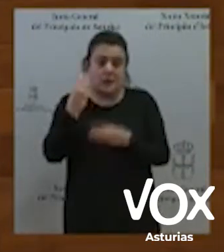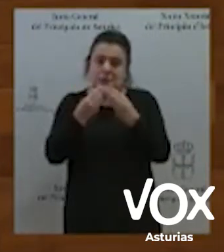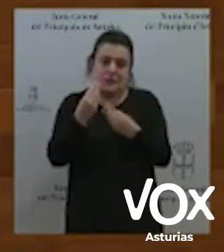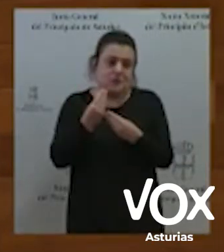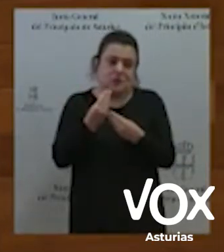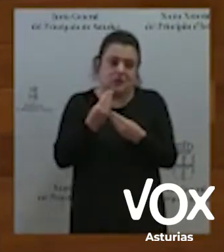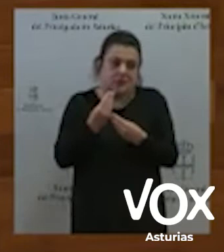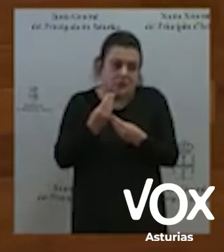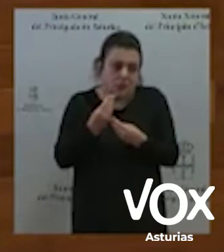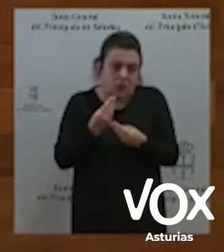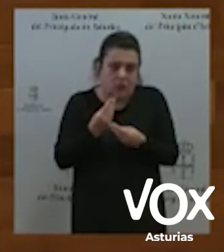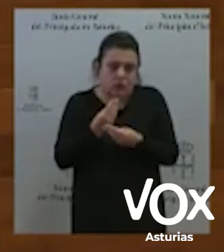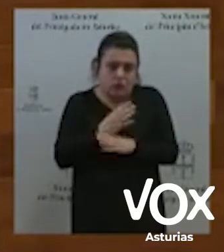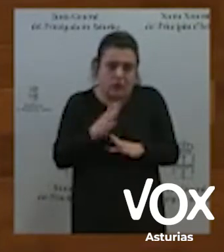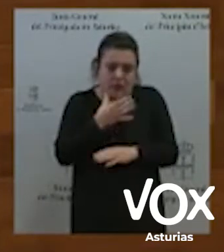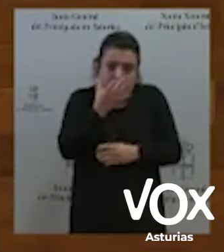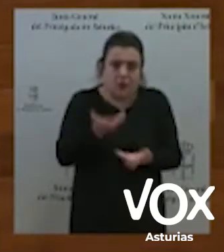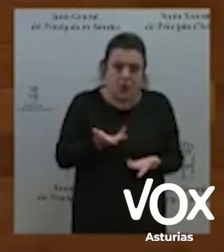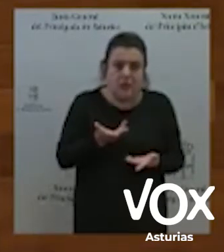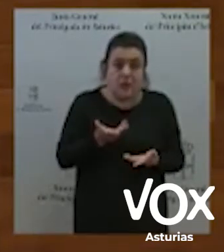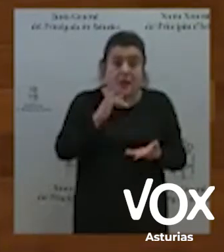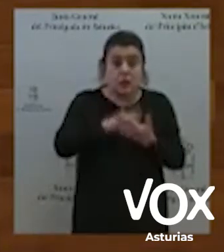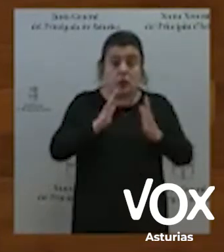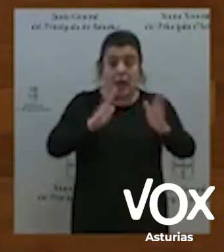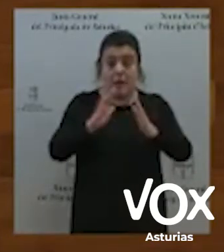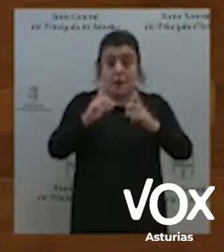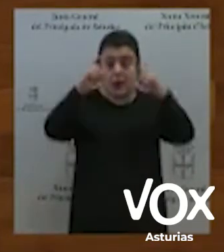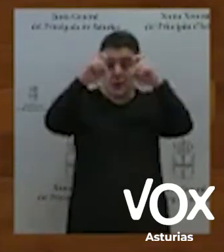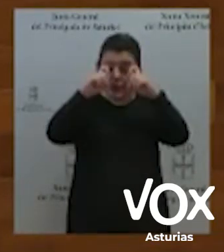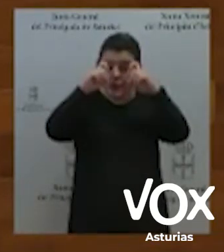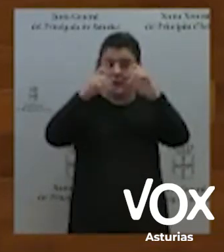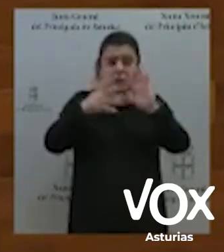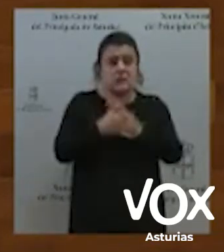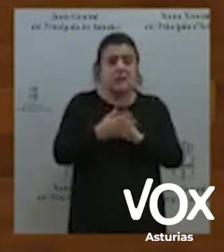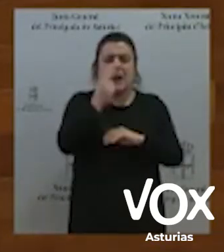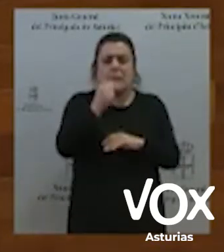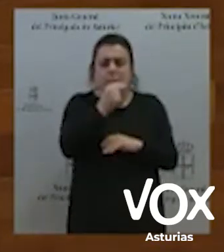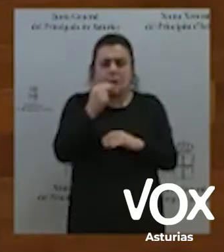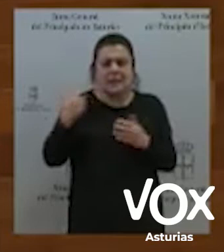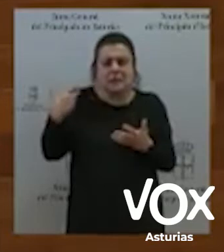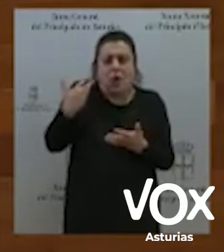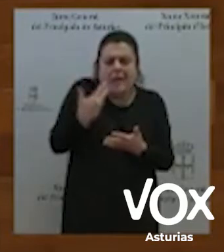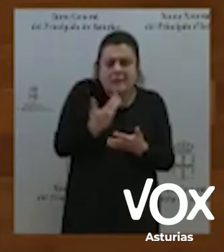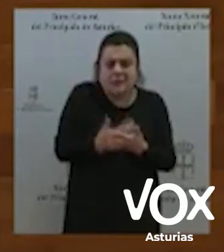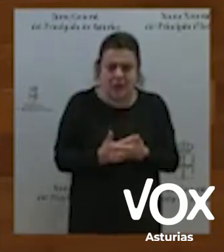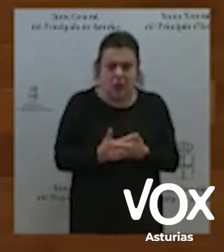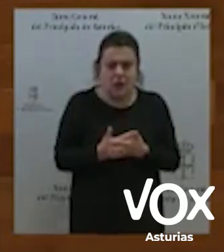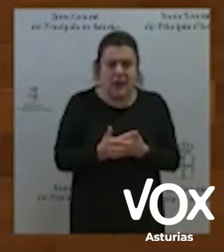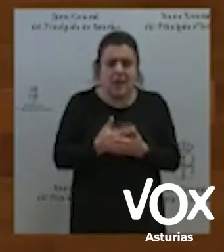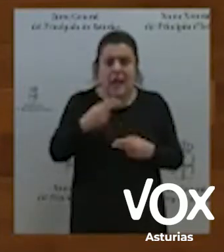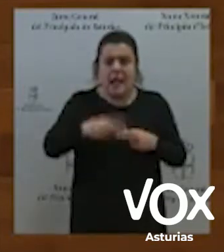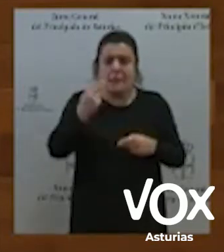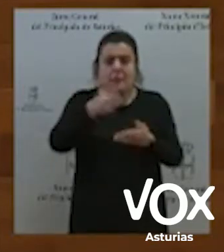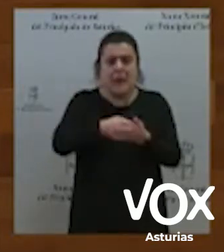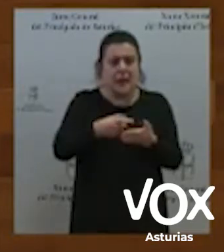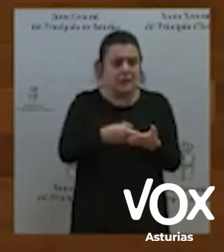ustedes llevan prometiendo la eliminación del peaje a los asturianos sin hacer nada al respecto. Ahora ya se cruza, que si yo, que si usted